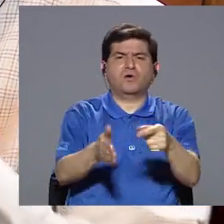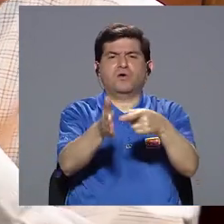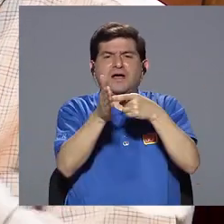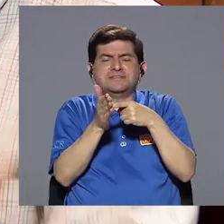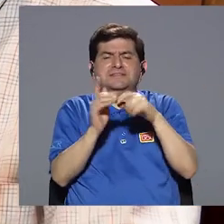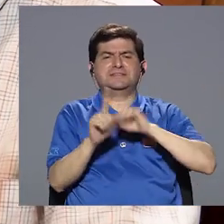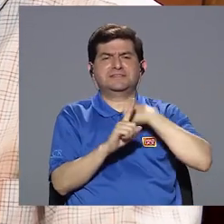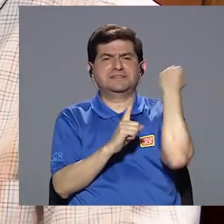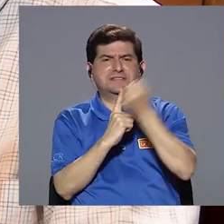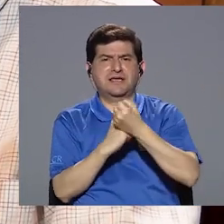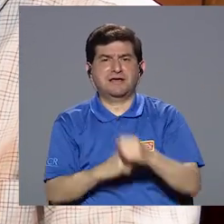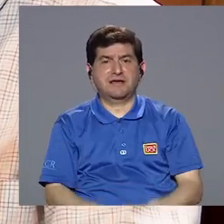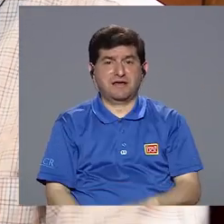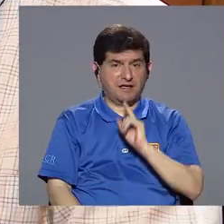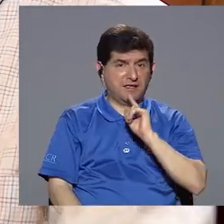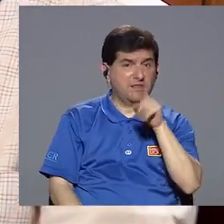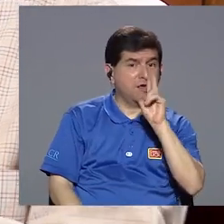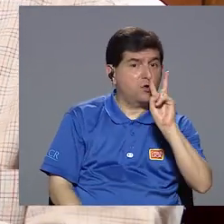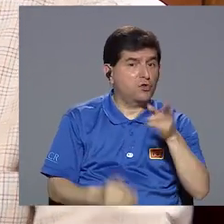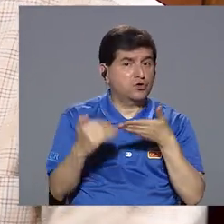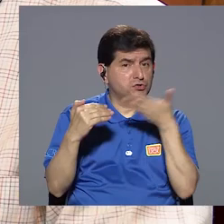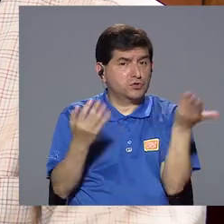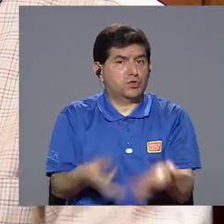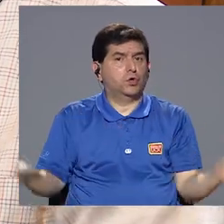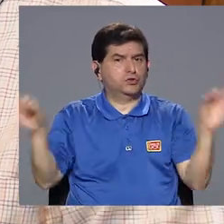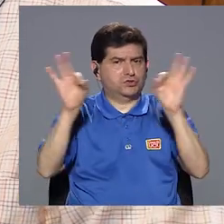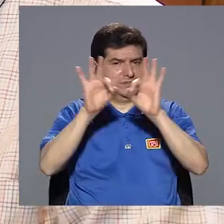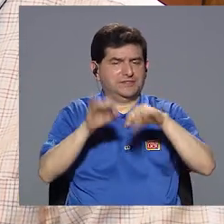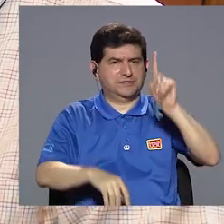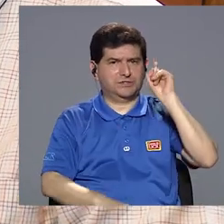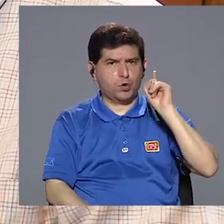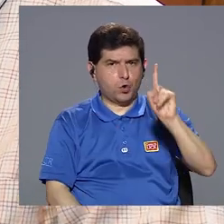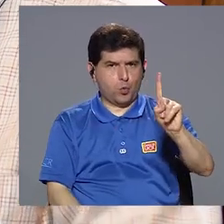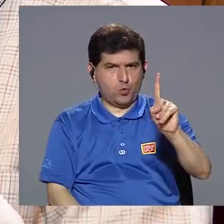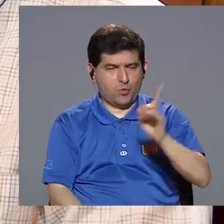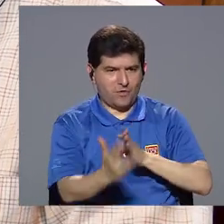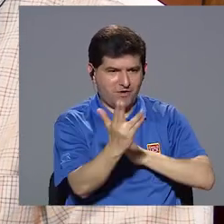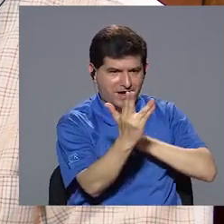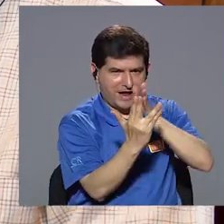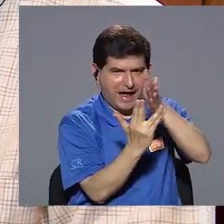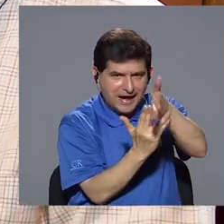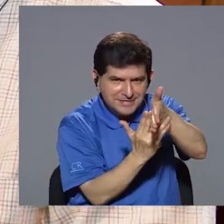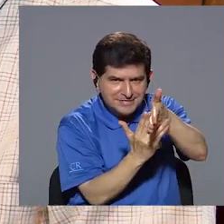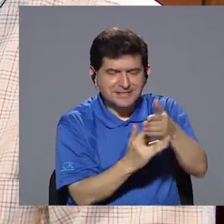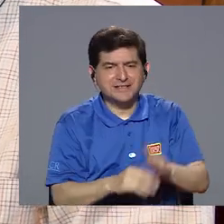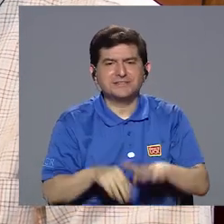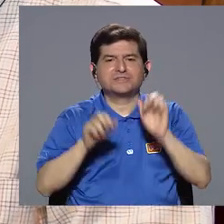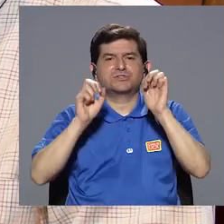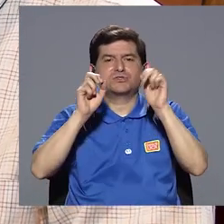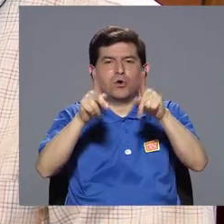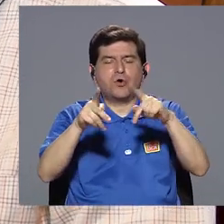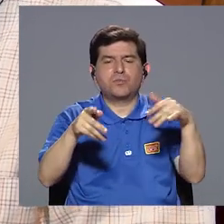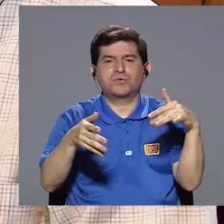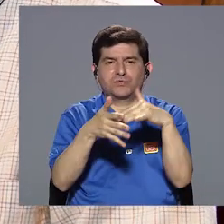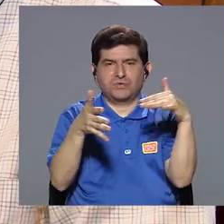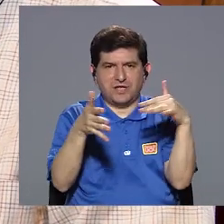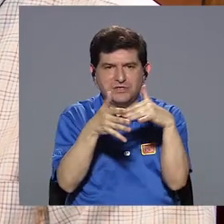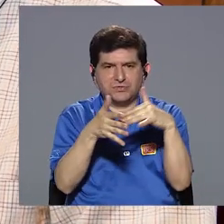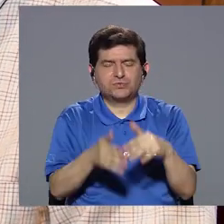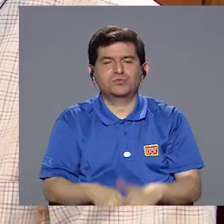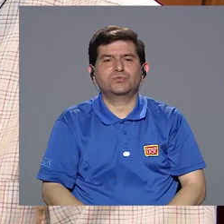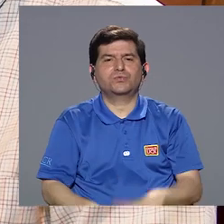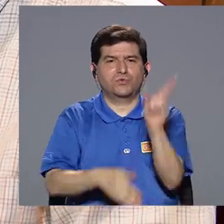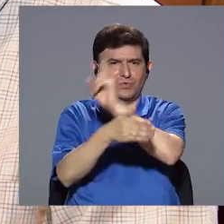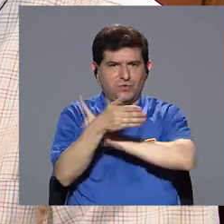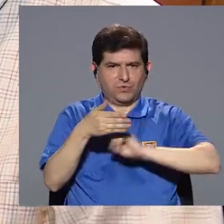lo externo y hacia lo que nos exige la sociedad y mencionaste dos aspectos muy importantes uno el acceso a la oportunidad de